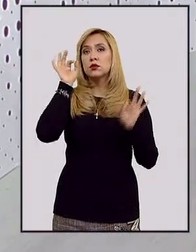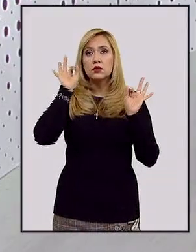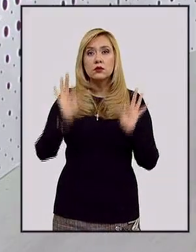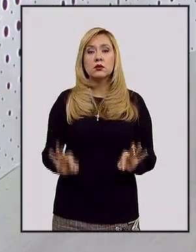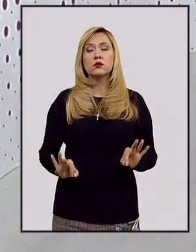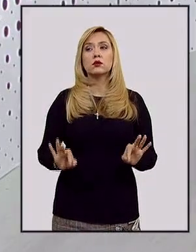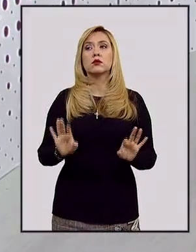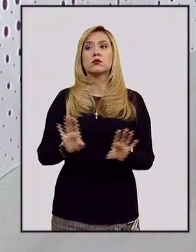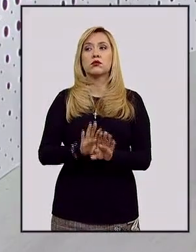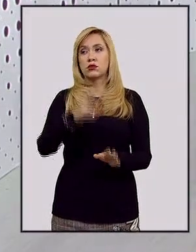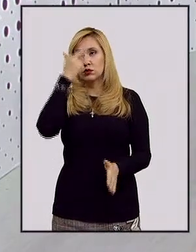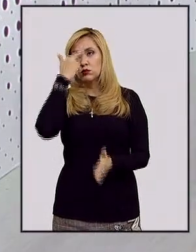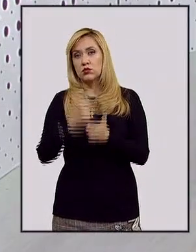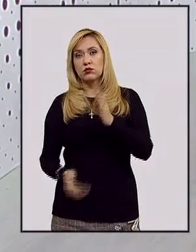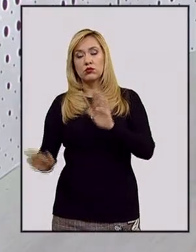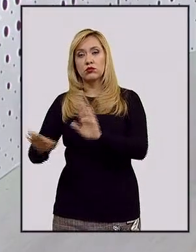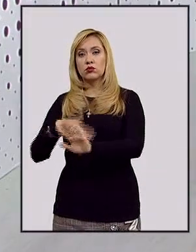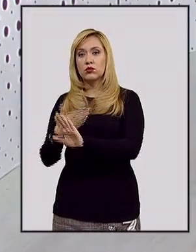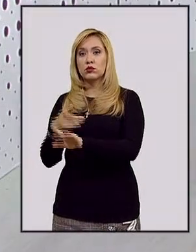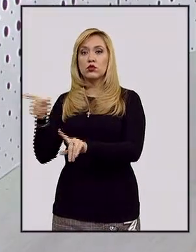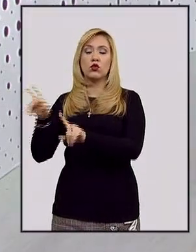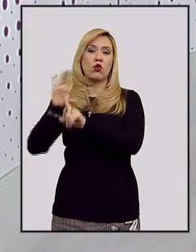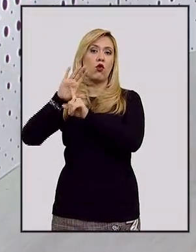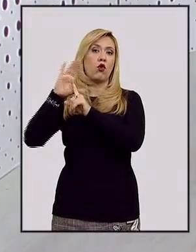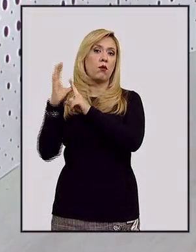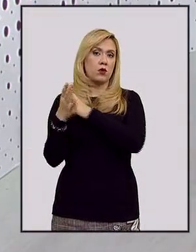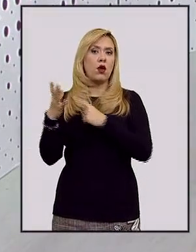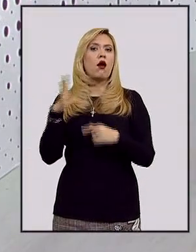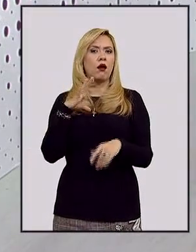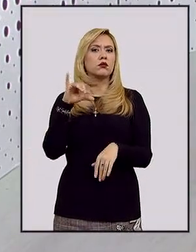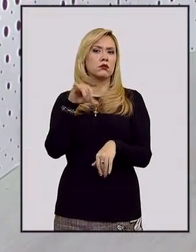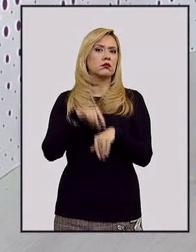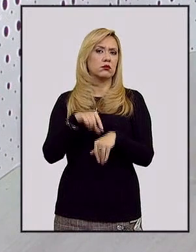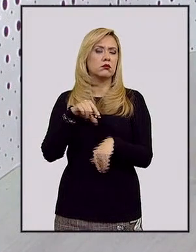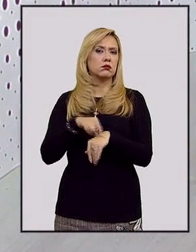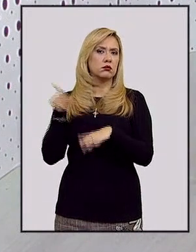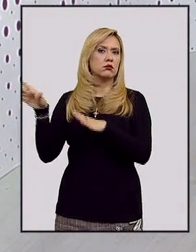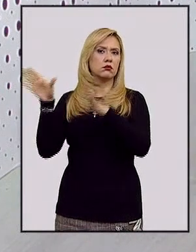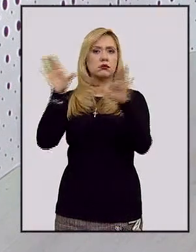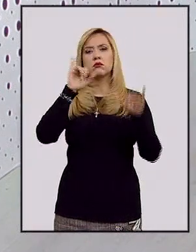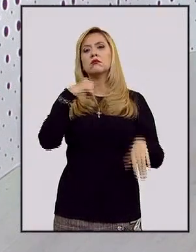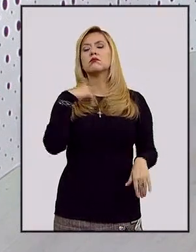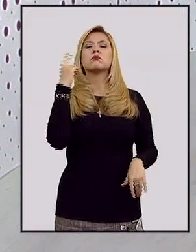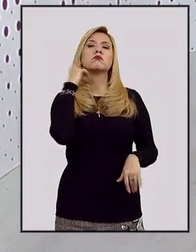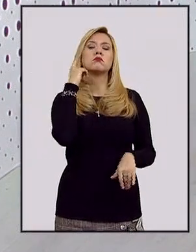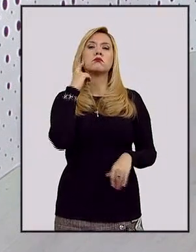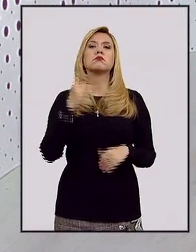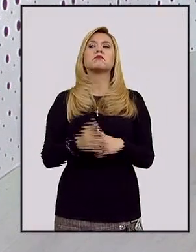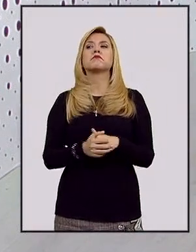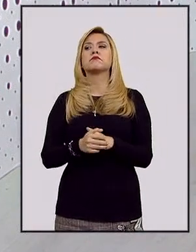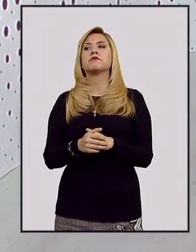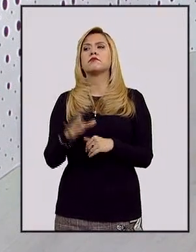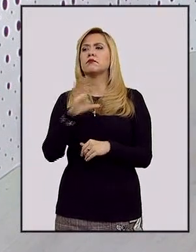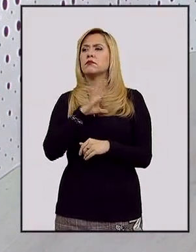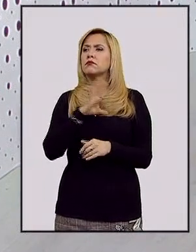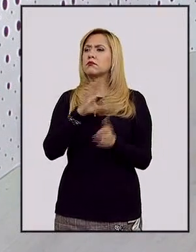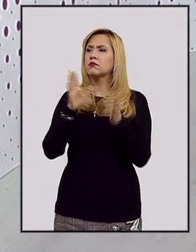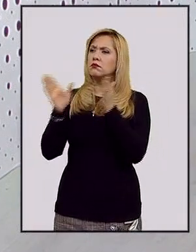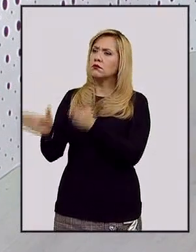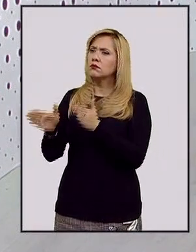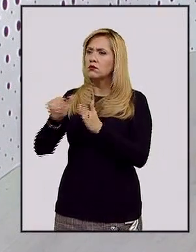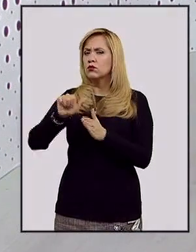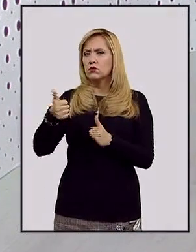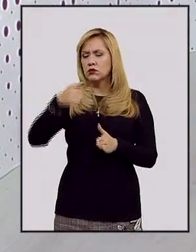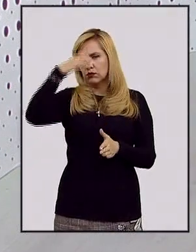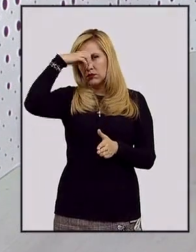violencia obstétrica, pero comités médicos efectivos sí los existen. Sí, eso sí los había yo escuchado. ¿Existe alguna experiencia que